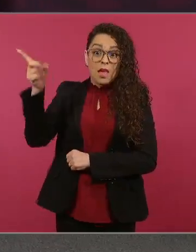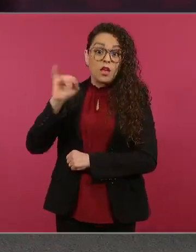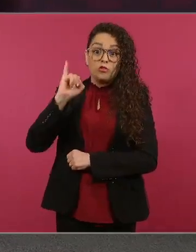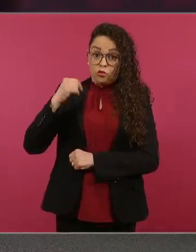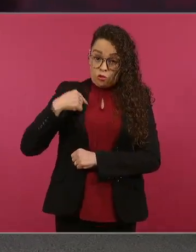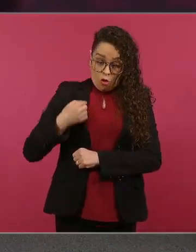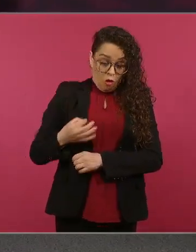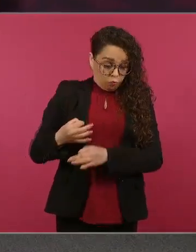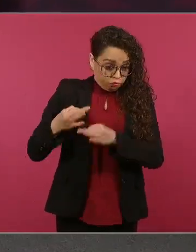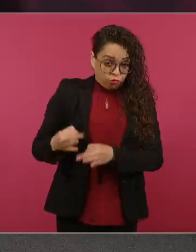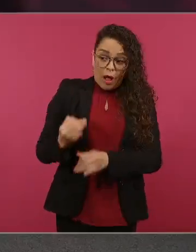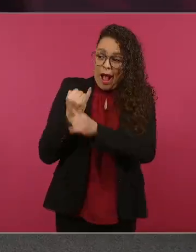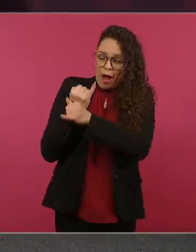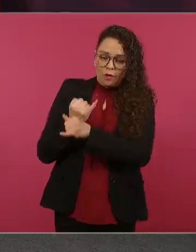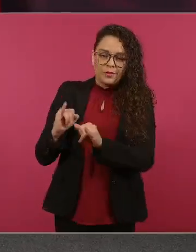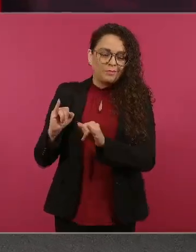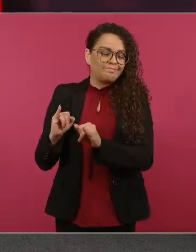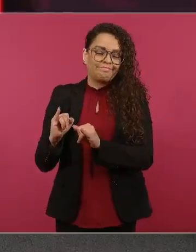Bueno,